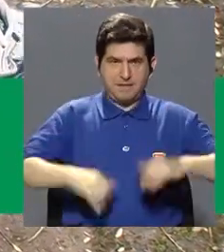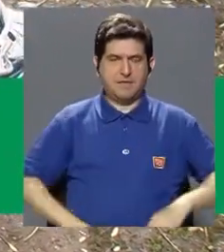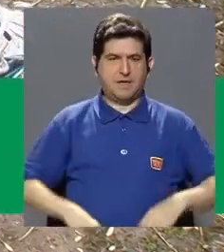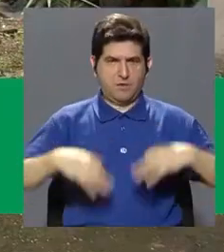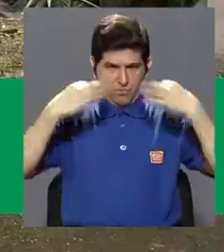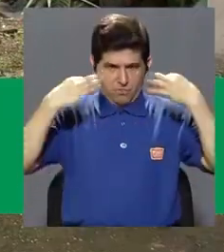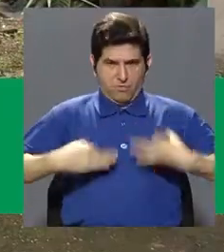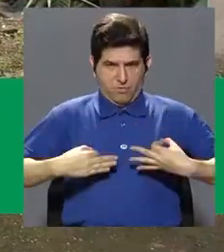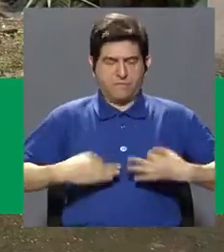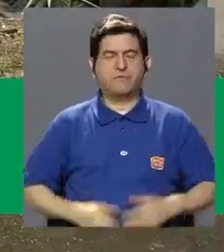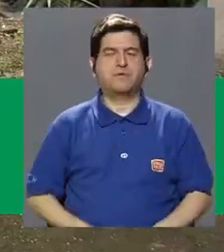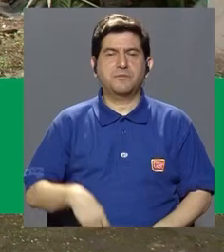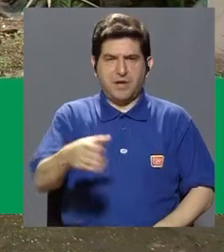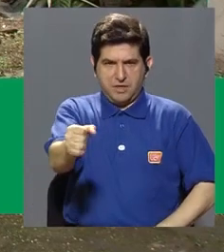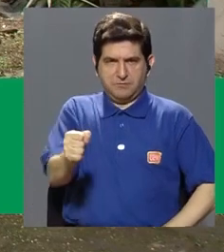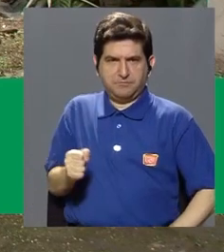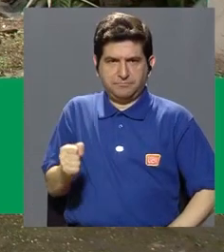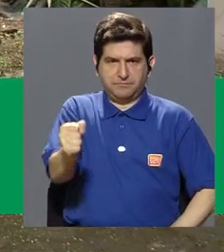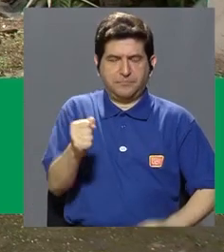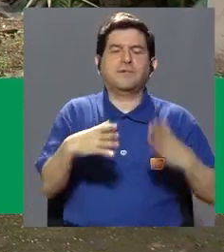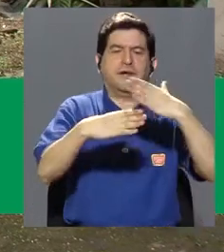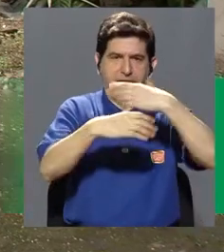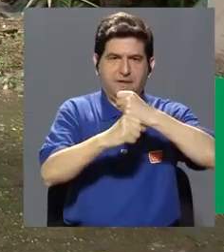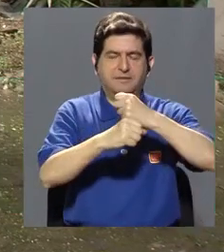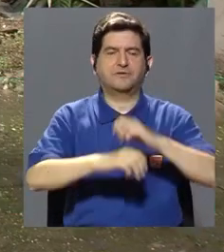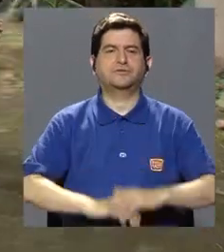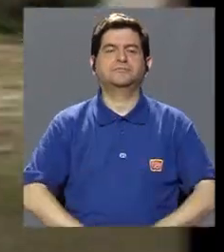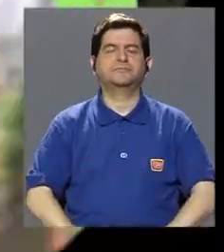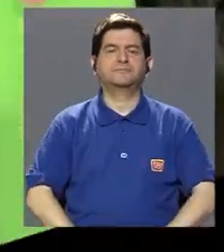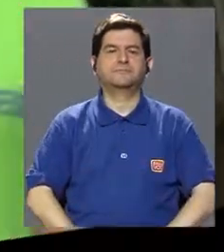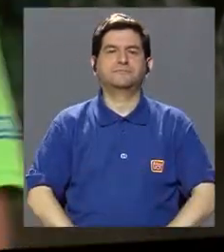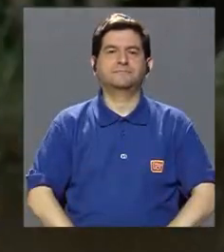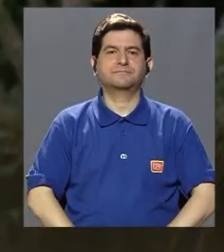mantengo la postura y realizo la tracción.